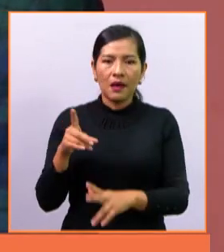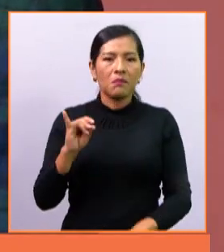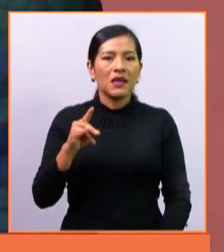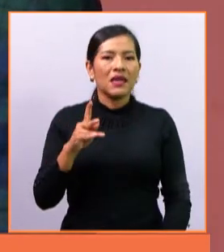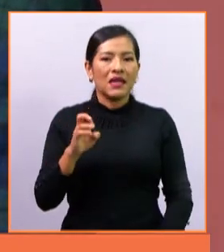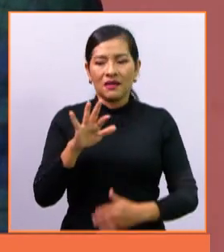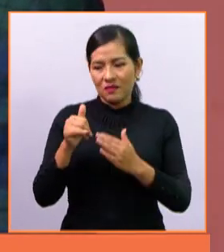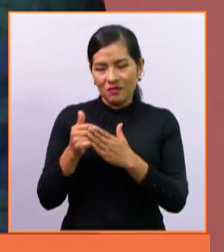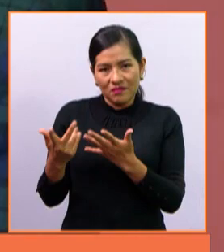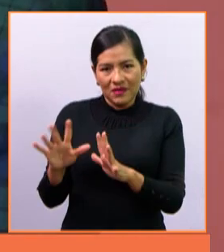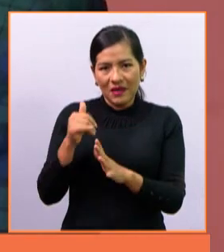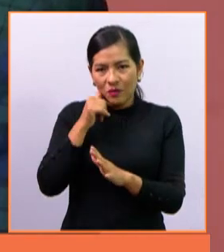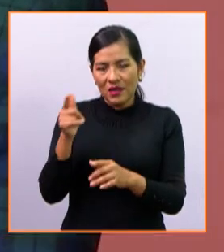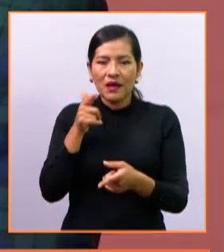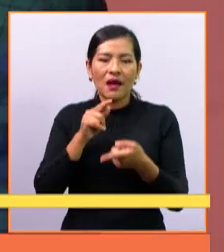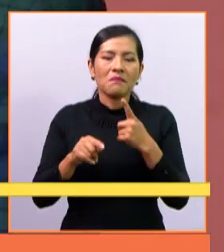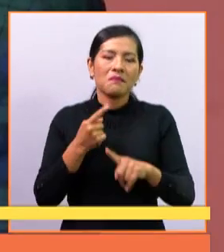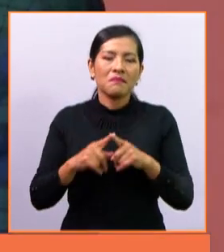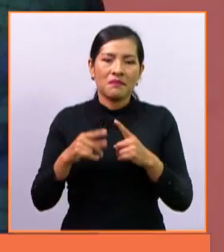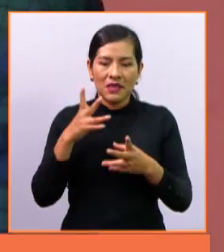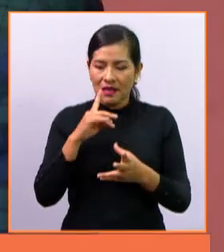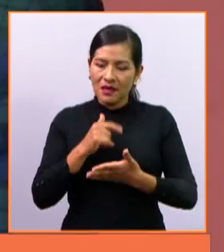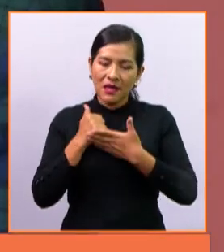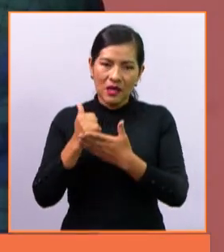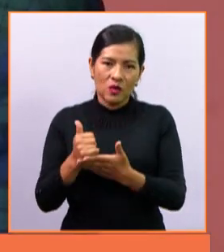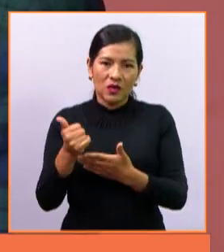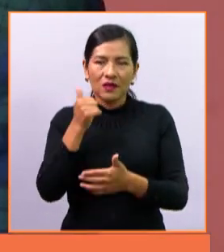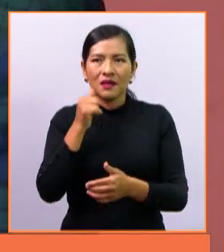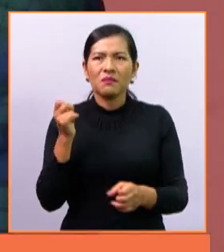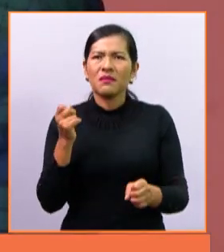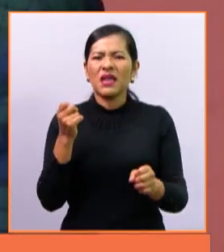es la amiga de, ¿no?, la ex.